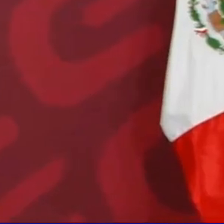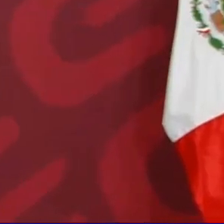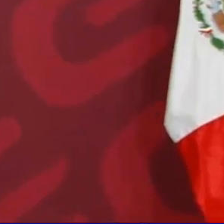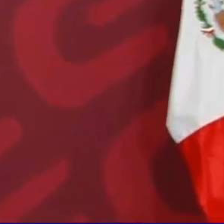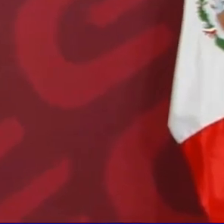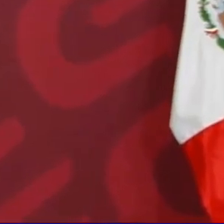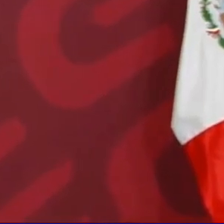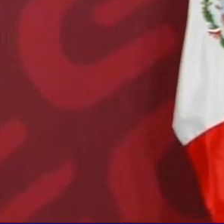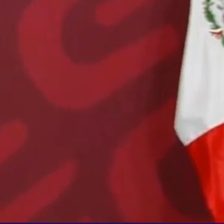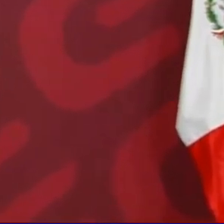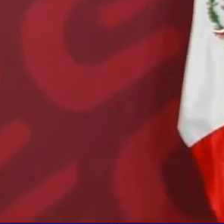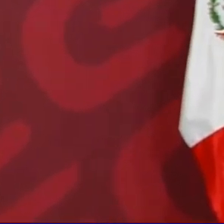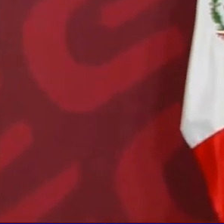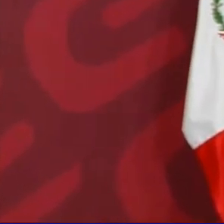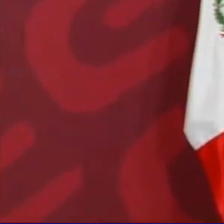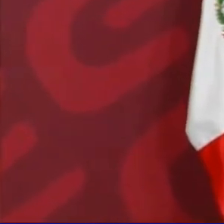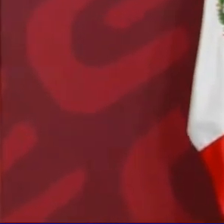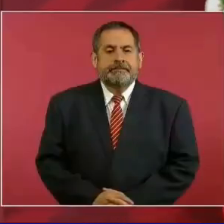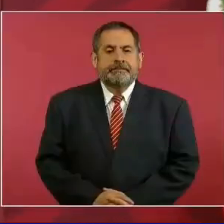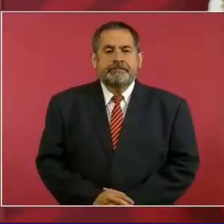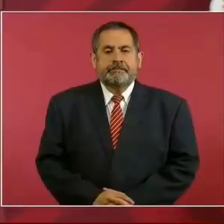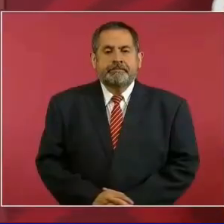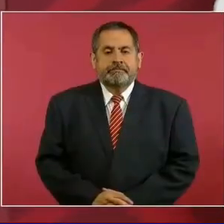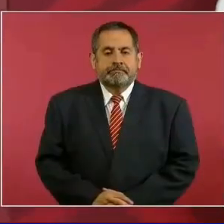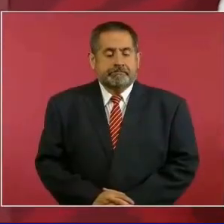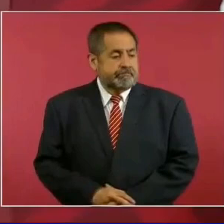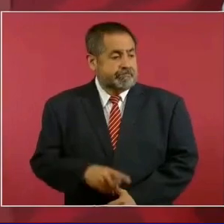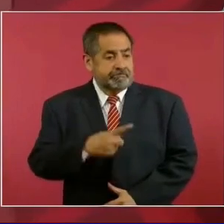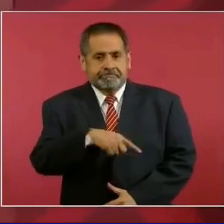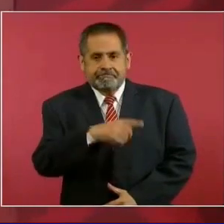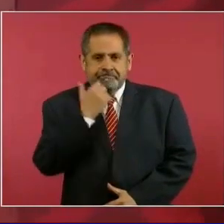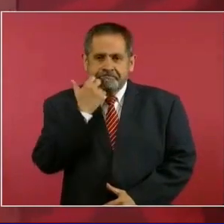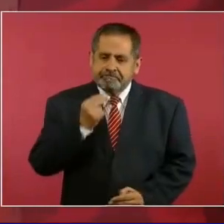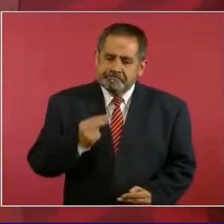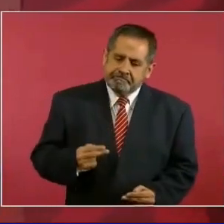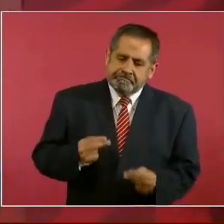el negocio en el mejor de los casos